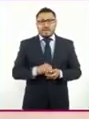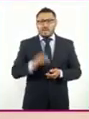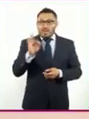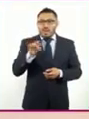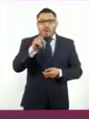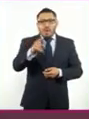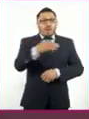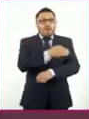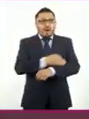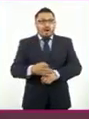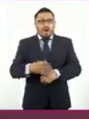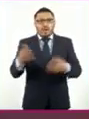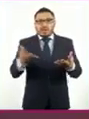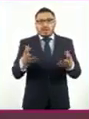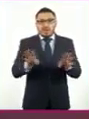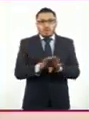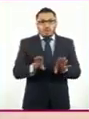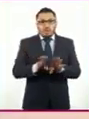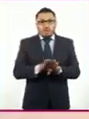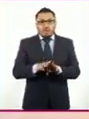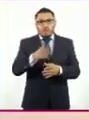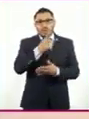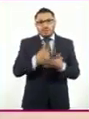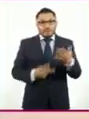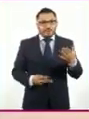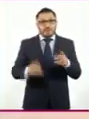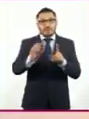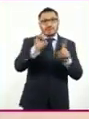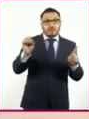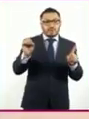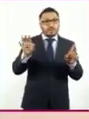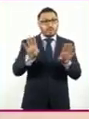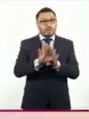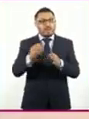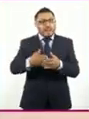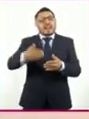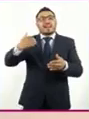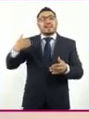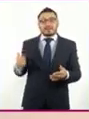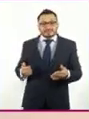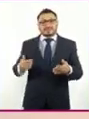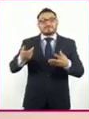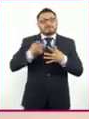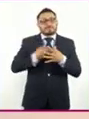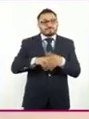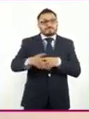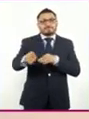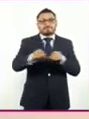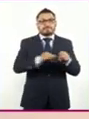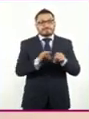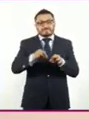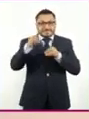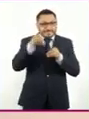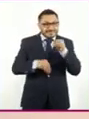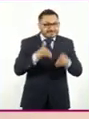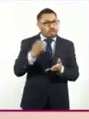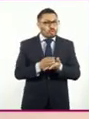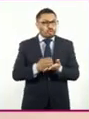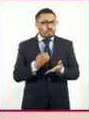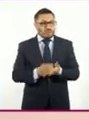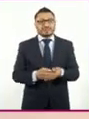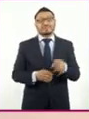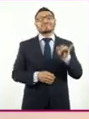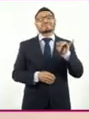tú y tu familia llevaron a cabo la planeación y organización antes de comenzar a producir sus cuadernos.